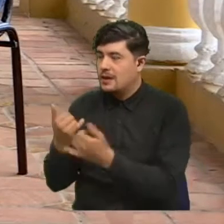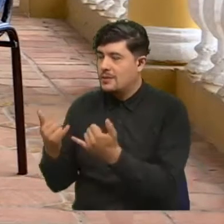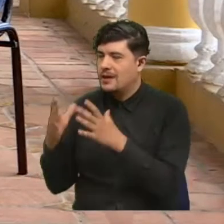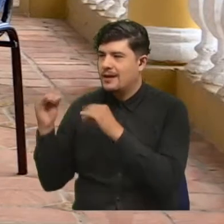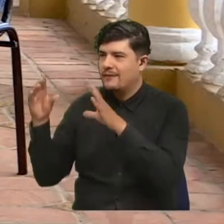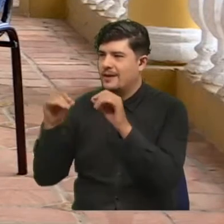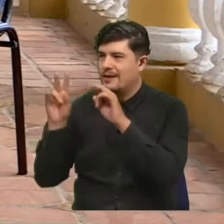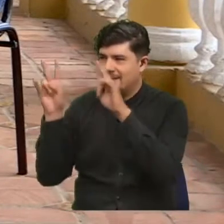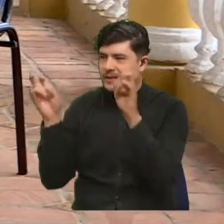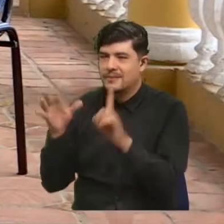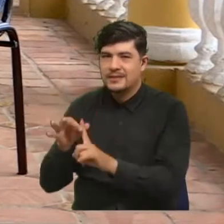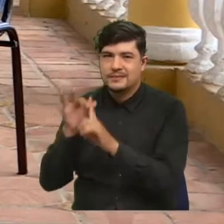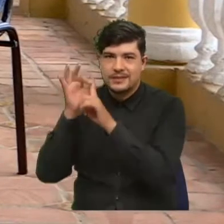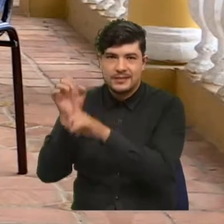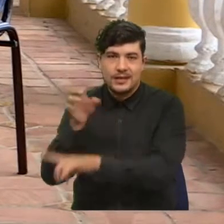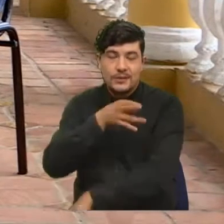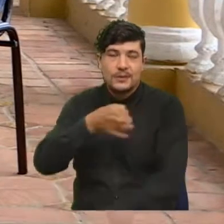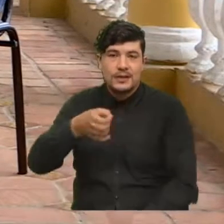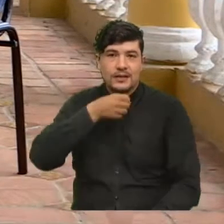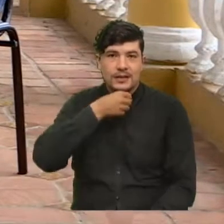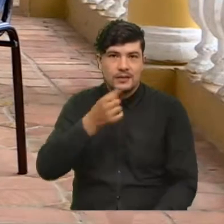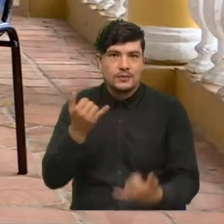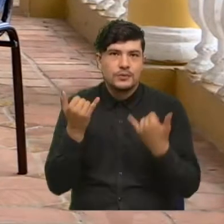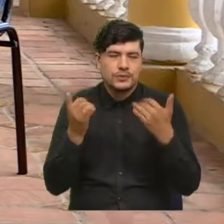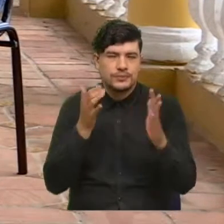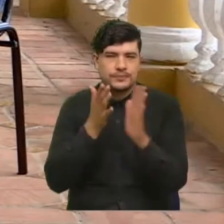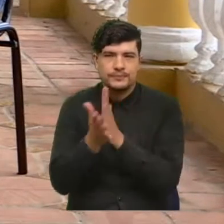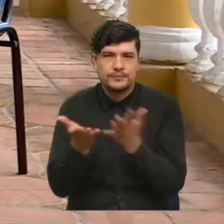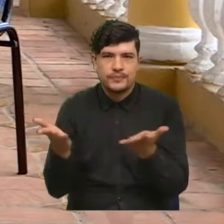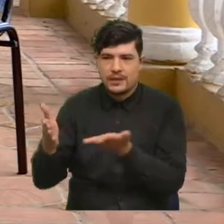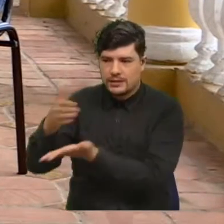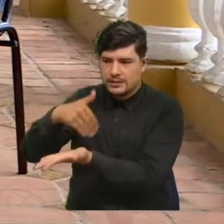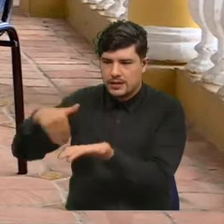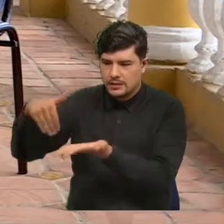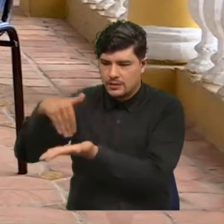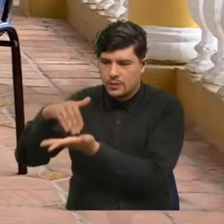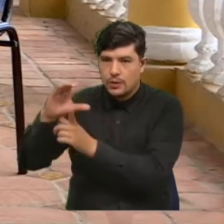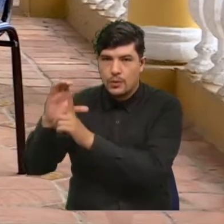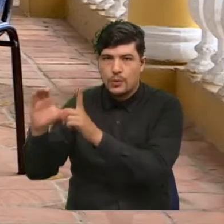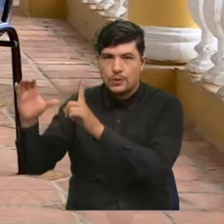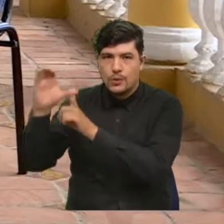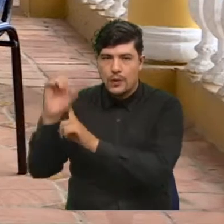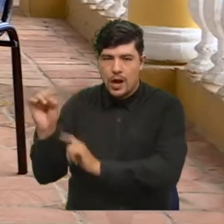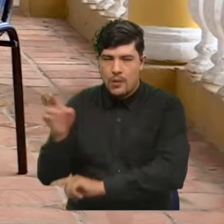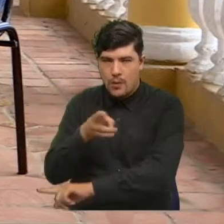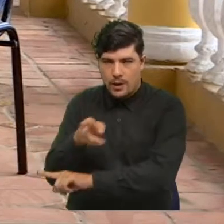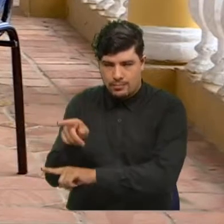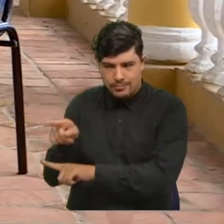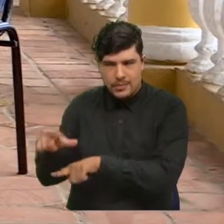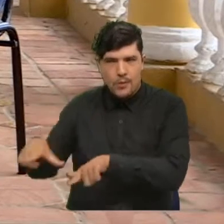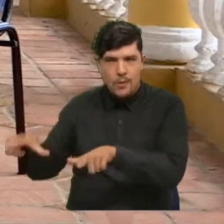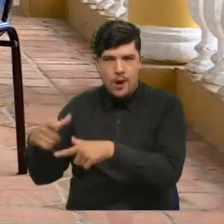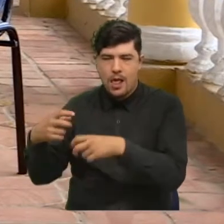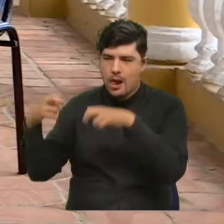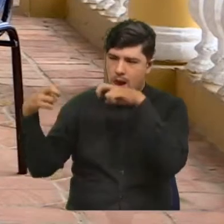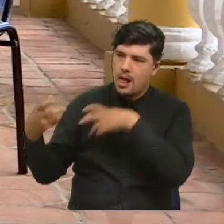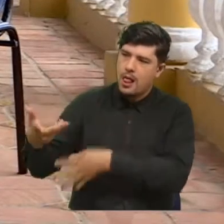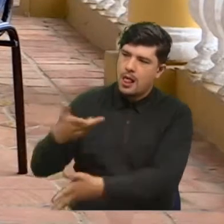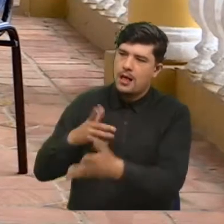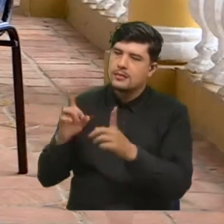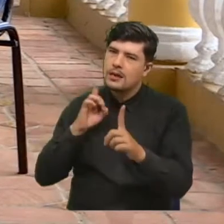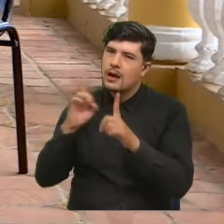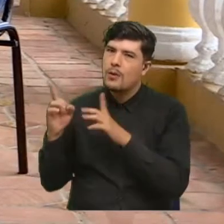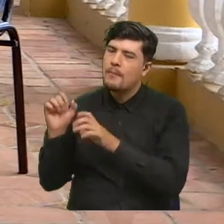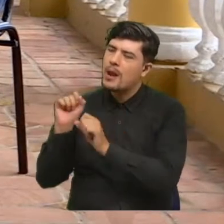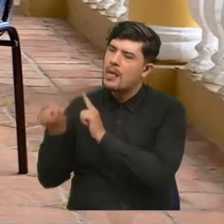esta especial de oriente de noticias hoy emitiendo desde el centro cultural del oriente analizando la situación que se está viviendo en el departamento que se está viviendo en el país